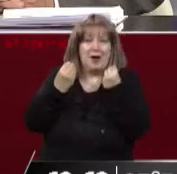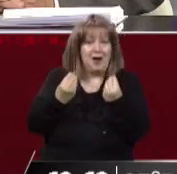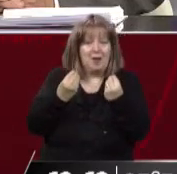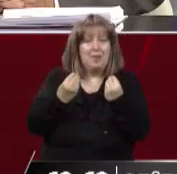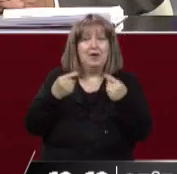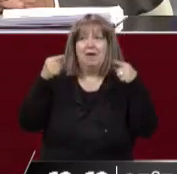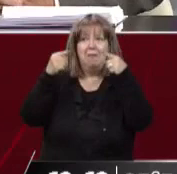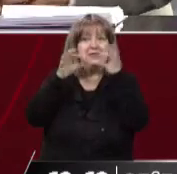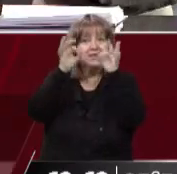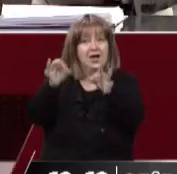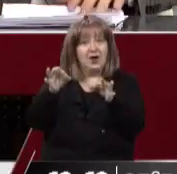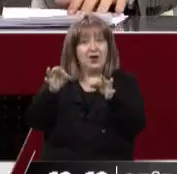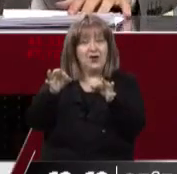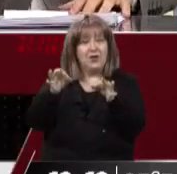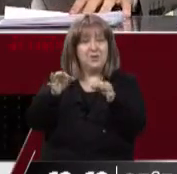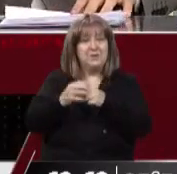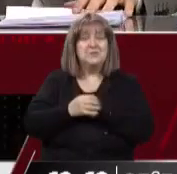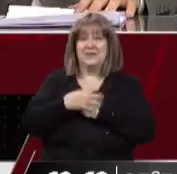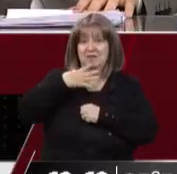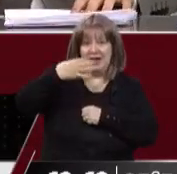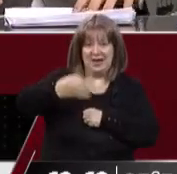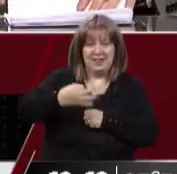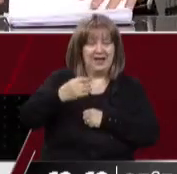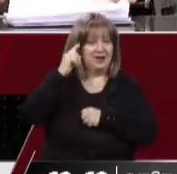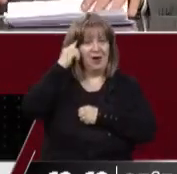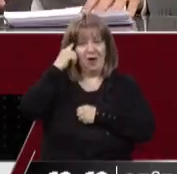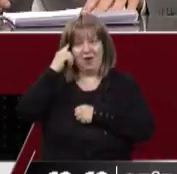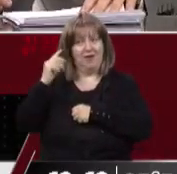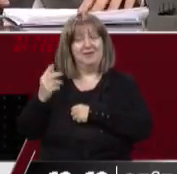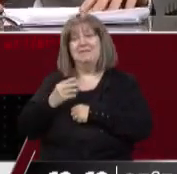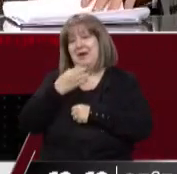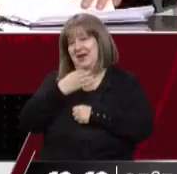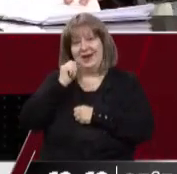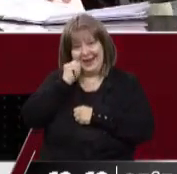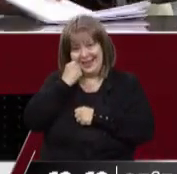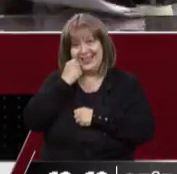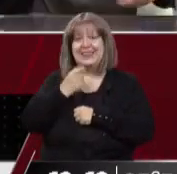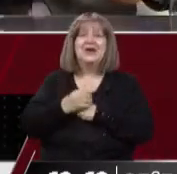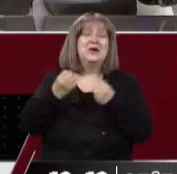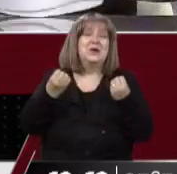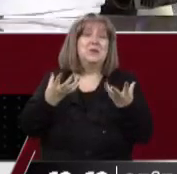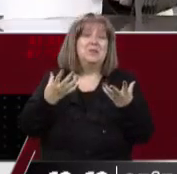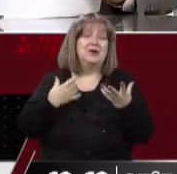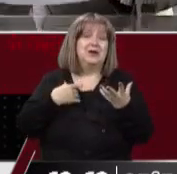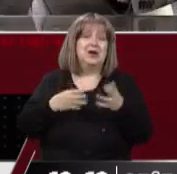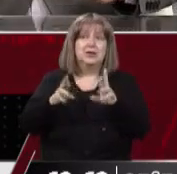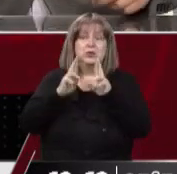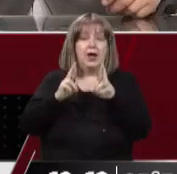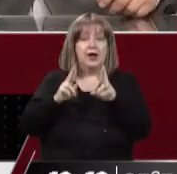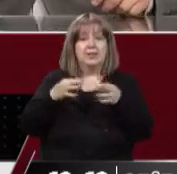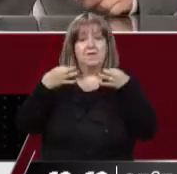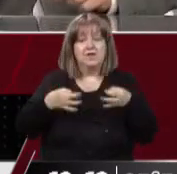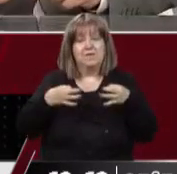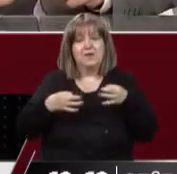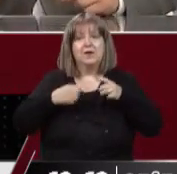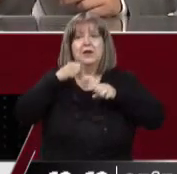al objetivo. Sí, sí, una locura hermosa. Mm. Por suerte, bueno, salió todo bien.